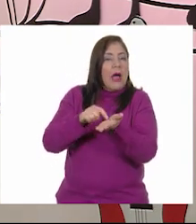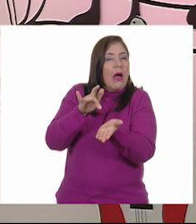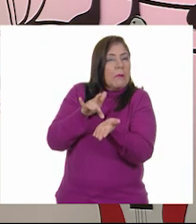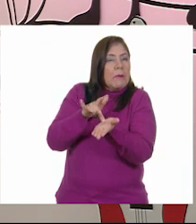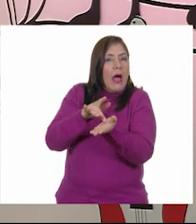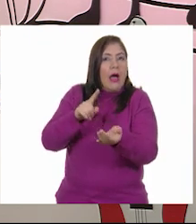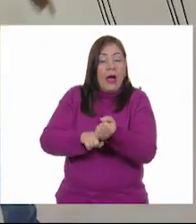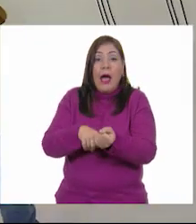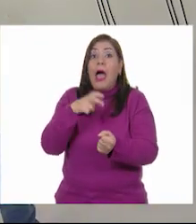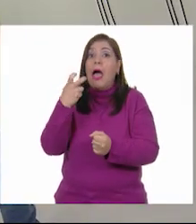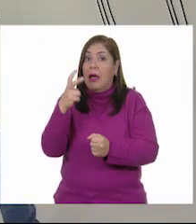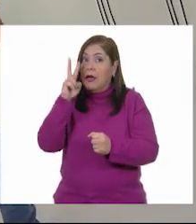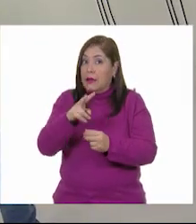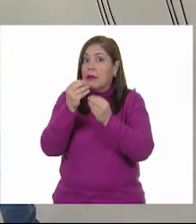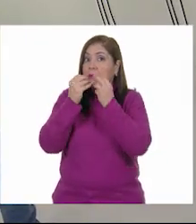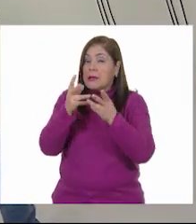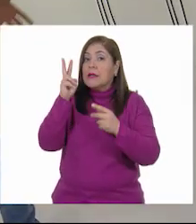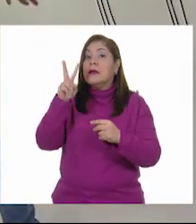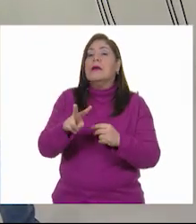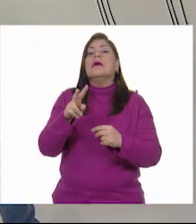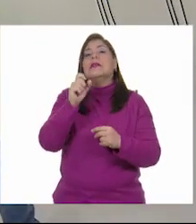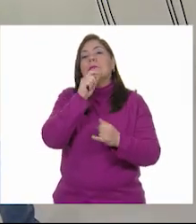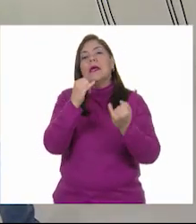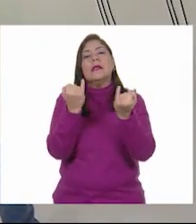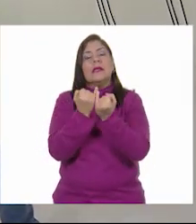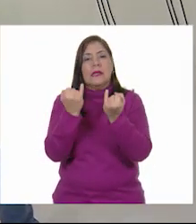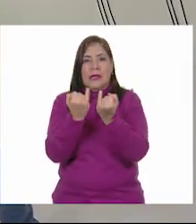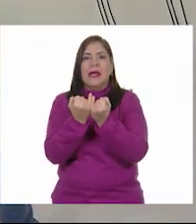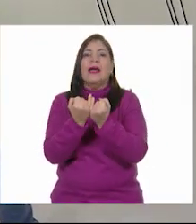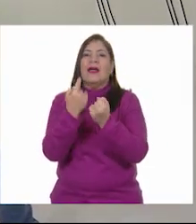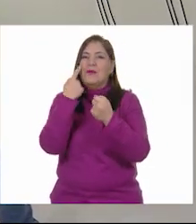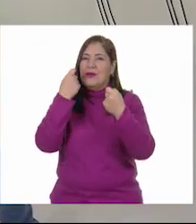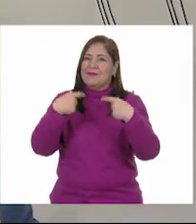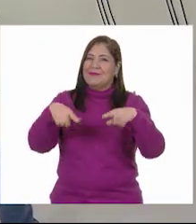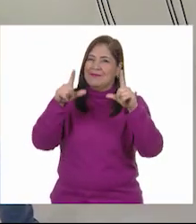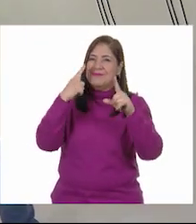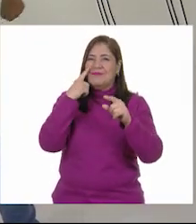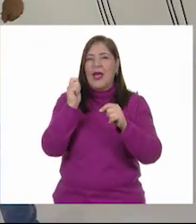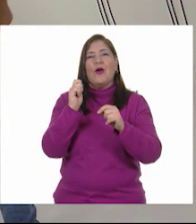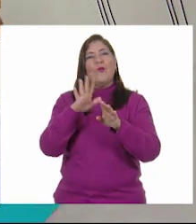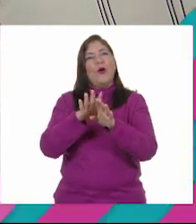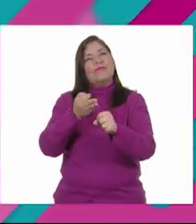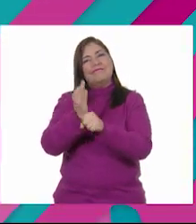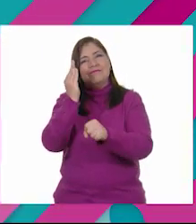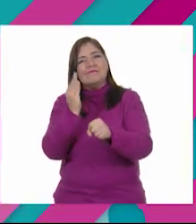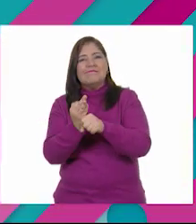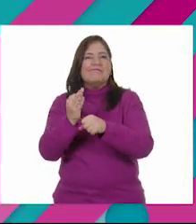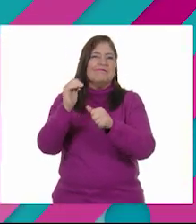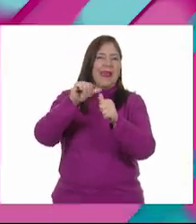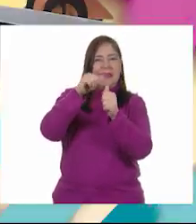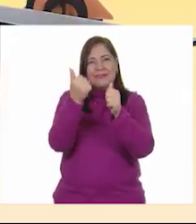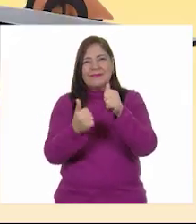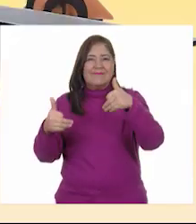Bueno, eso es divertido. Pero lo divertido también es nuestro sketch musical humorístico. ¡Adelante!